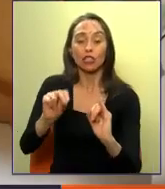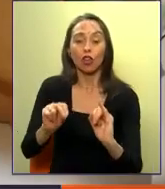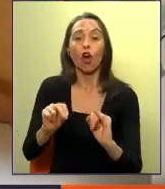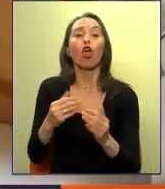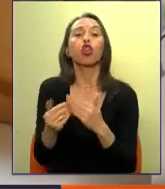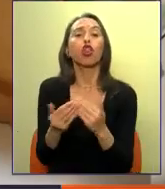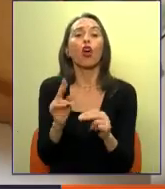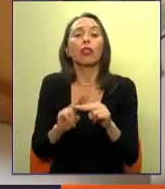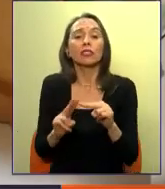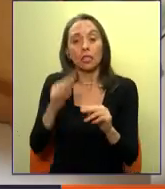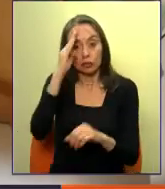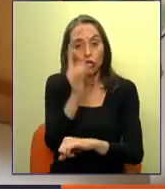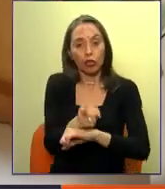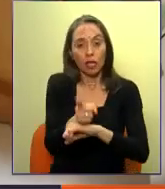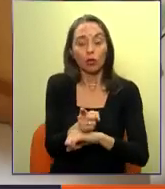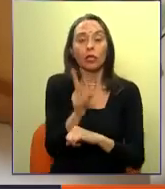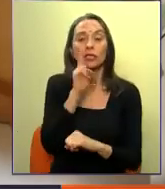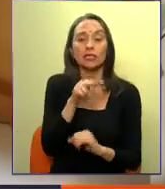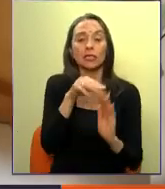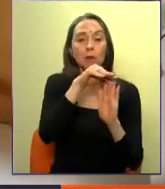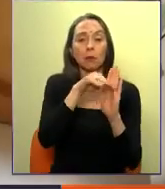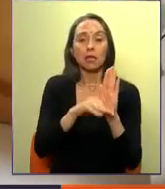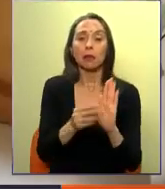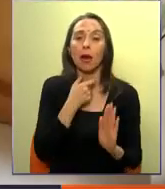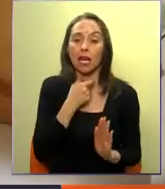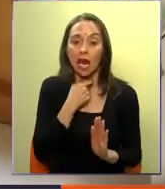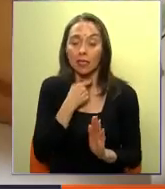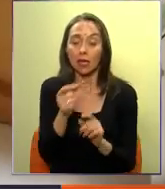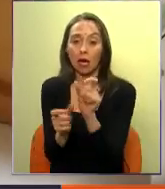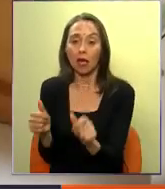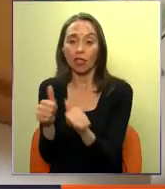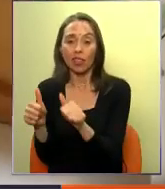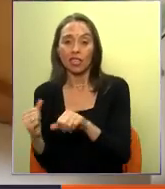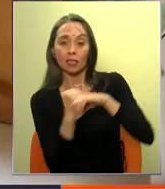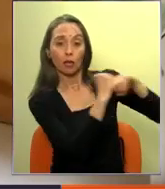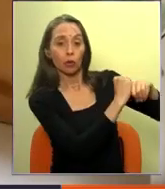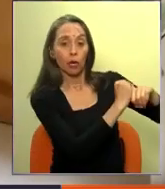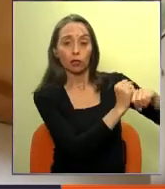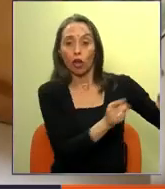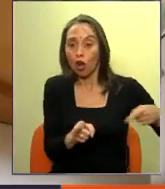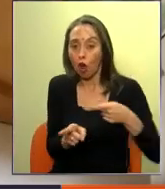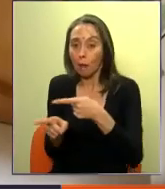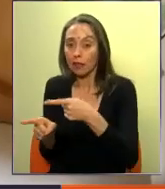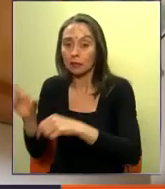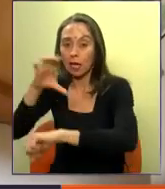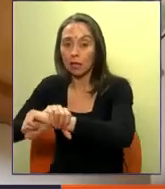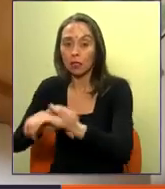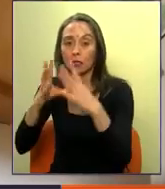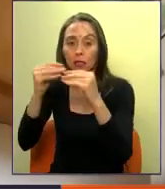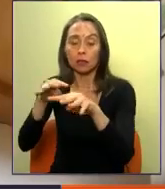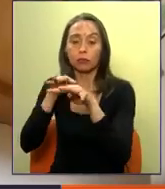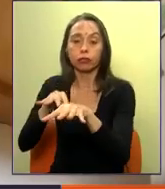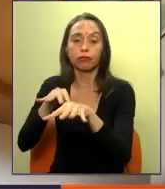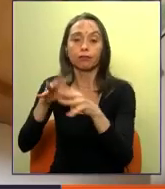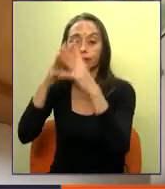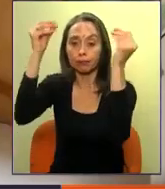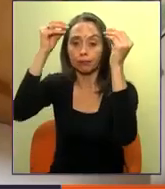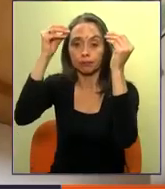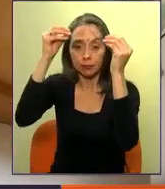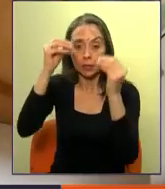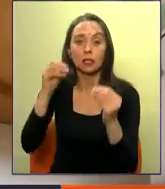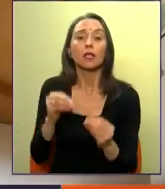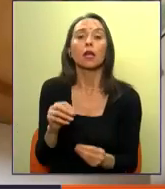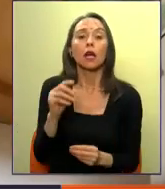sin las más mínimas garantías, en que los dirigentes de la oposición eran perseguidos, detenidos, hechos desaparecer. Se autorizó solo un acto del